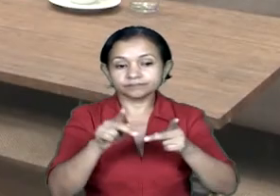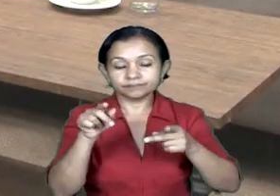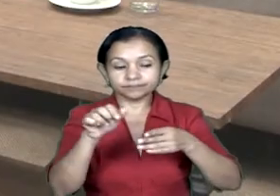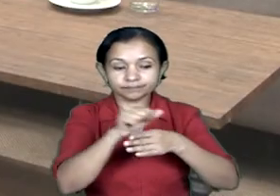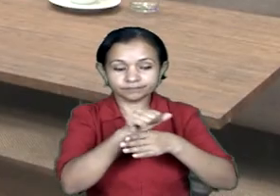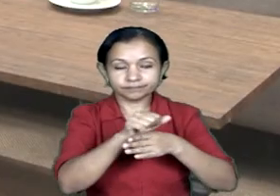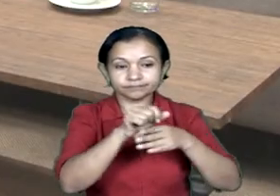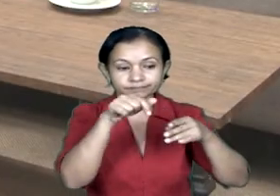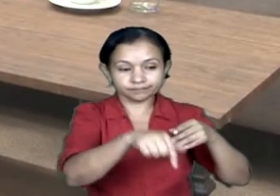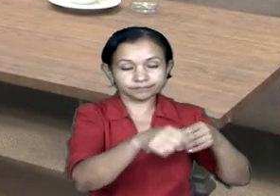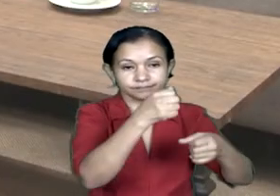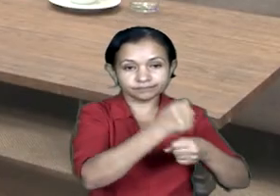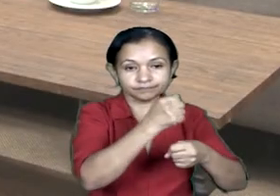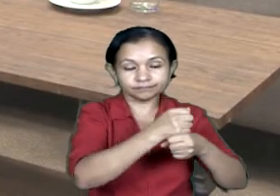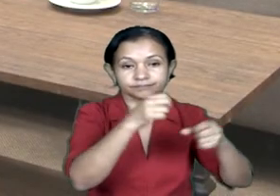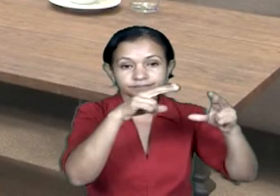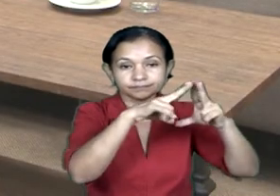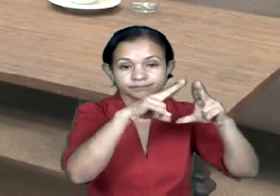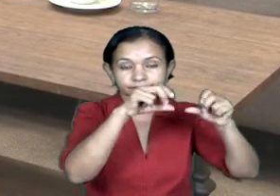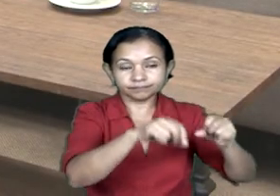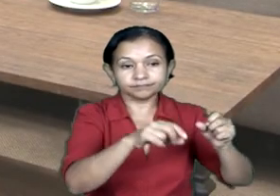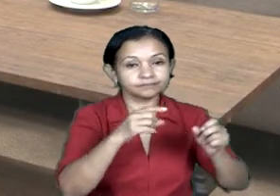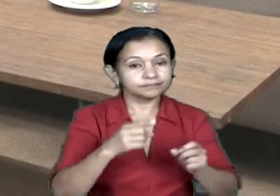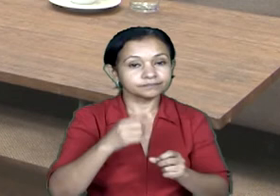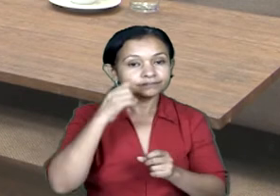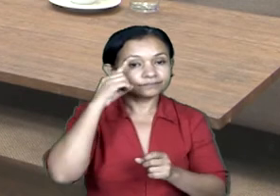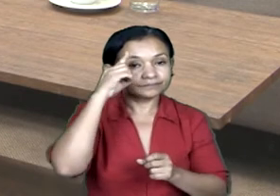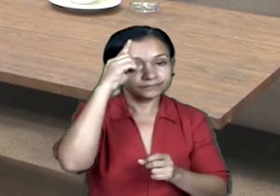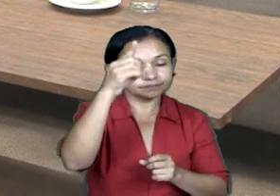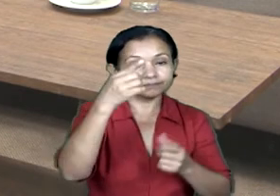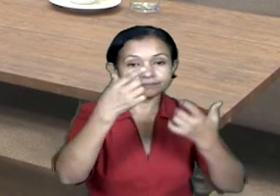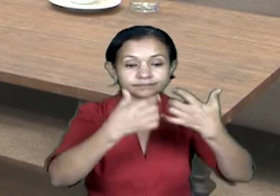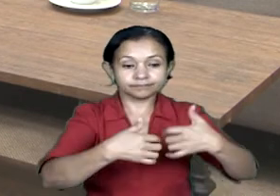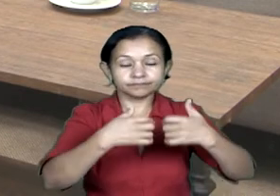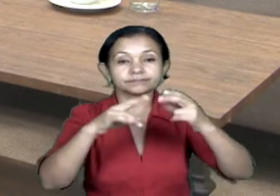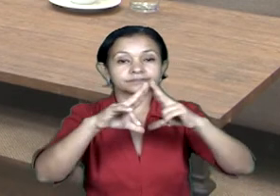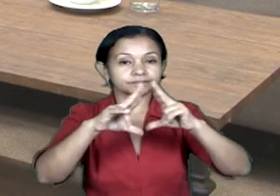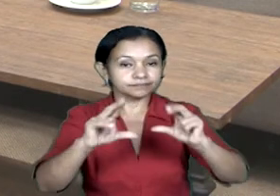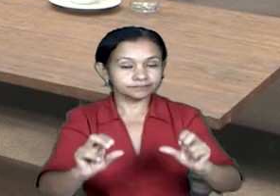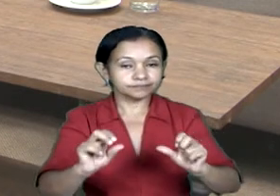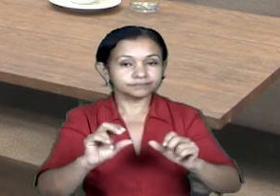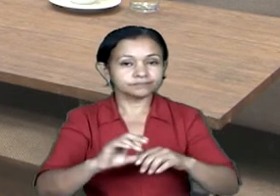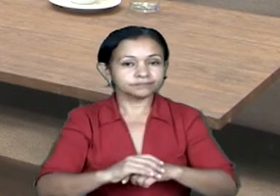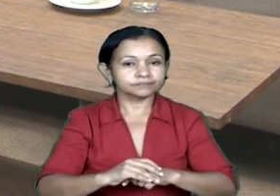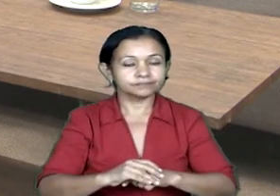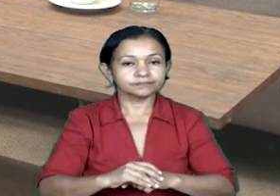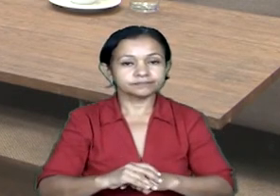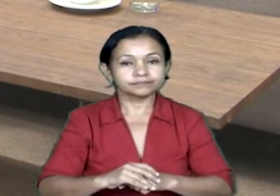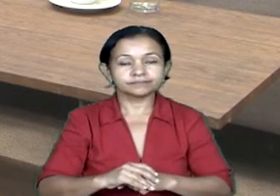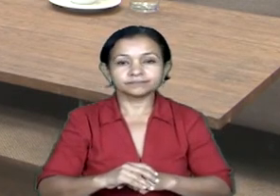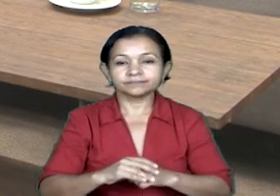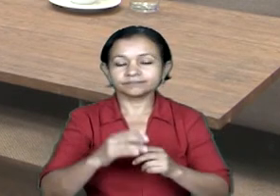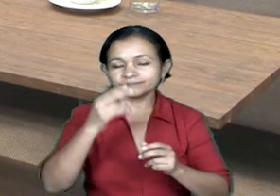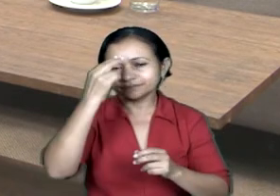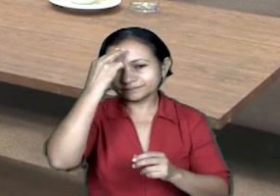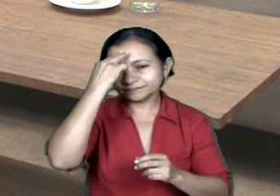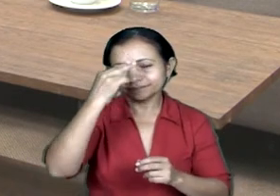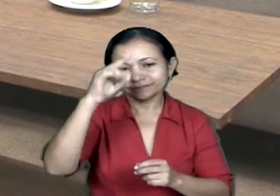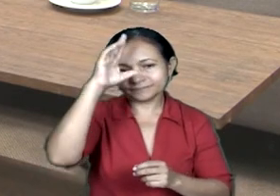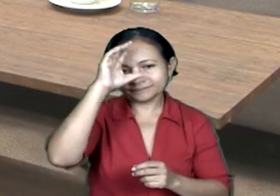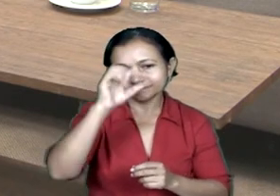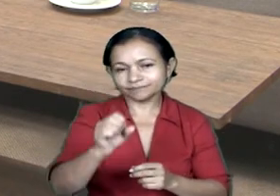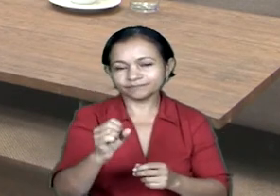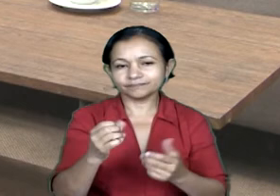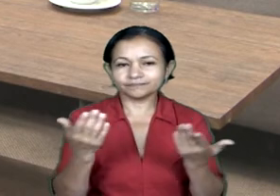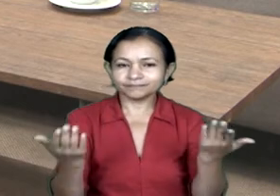¿no? para el desarrollo de industrialización. Eso. Excelentísimo, señor embajador,